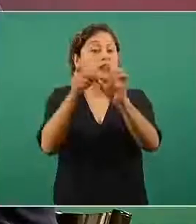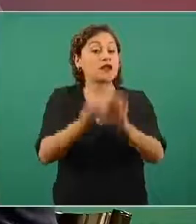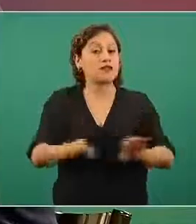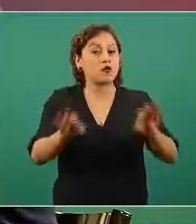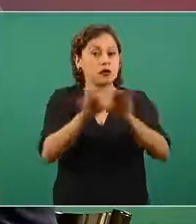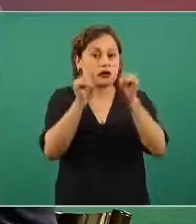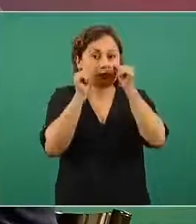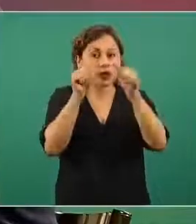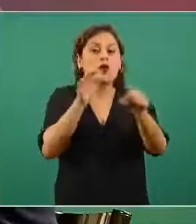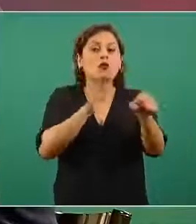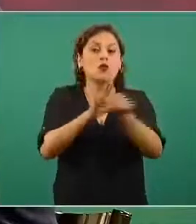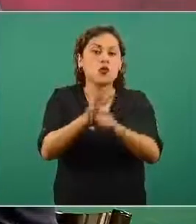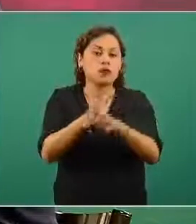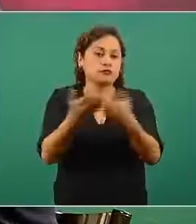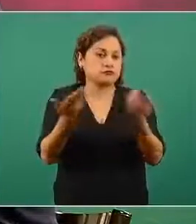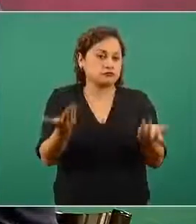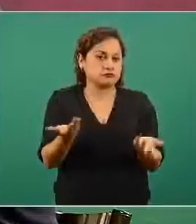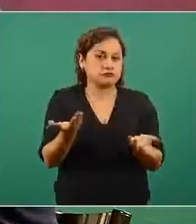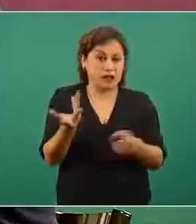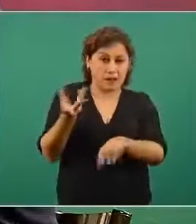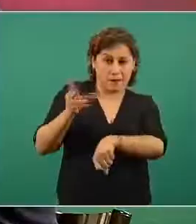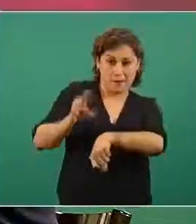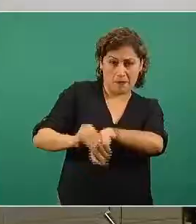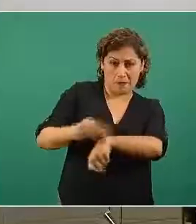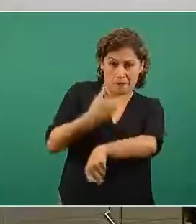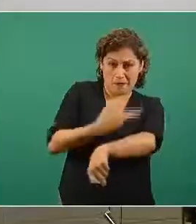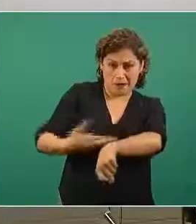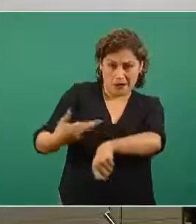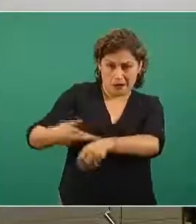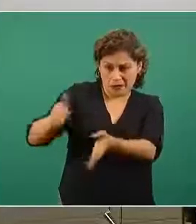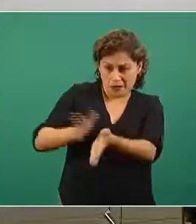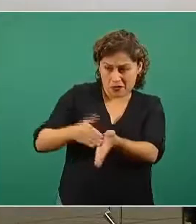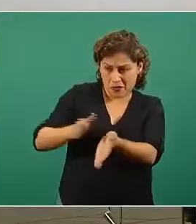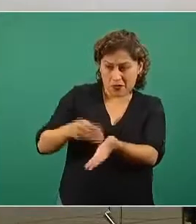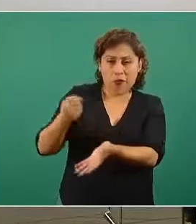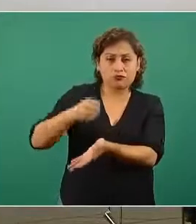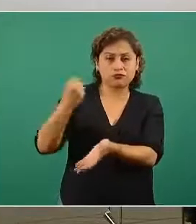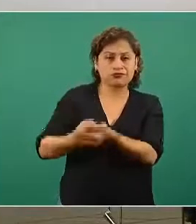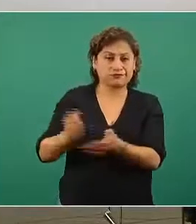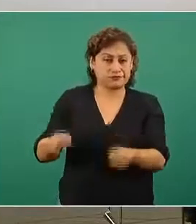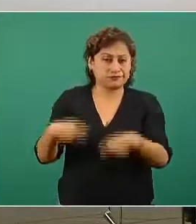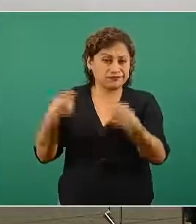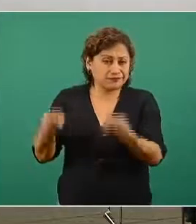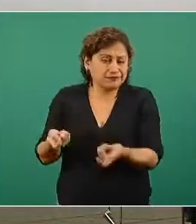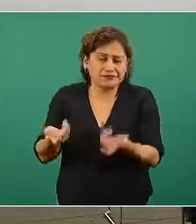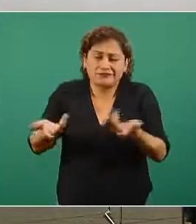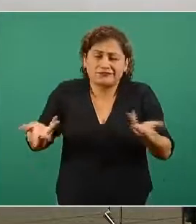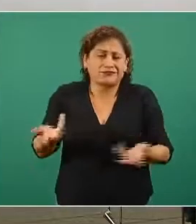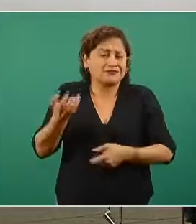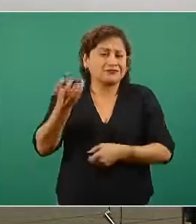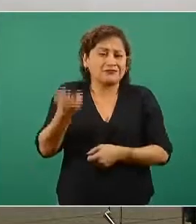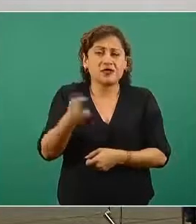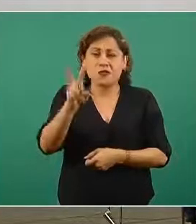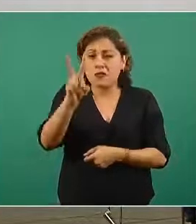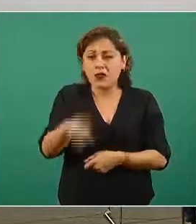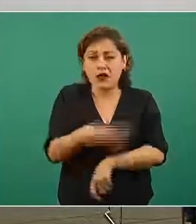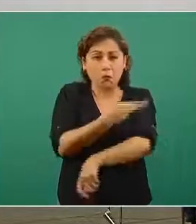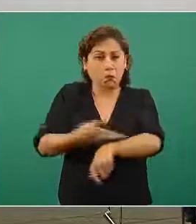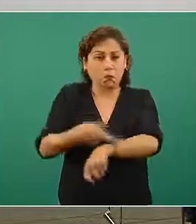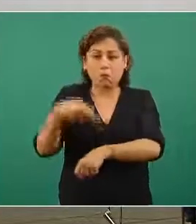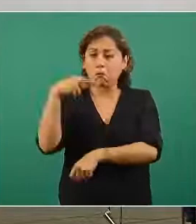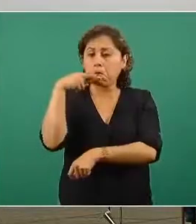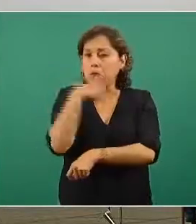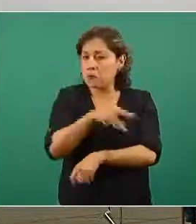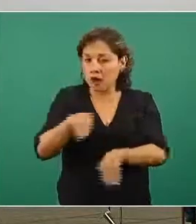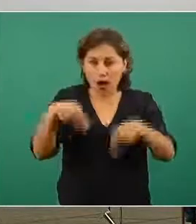problema, no es los permisos, ¿no? Los permisos es un trámite que finalmente rápidamente saldrá,